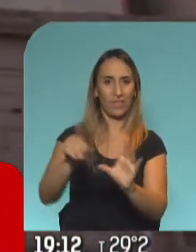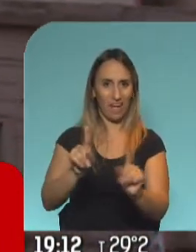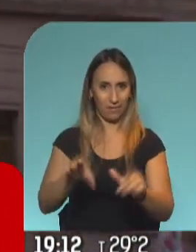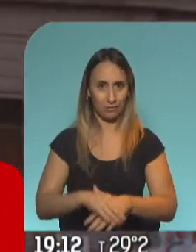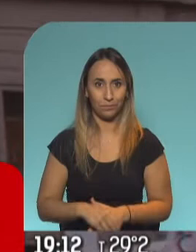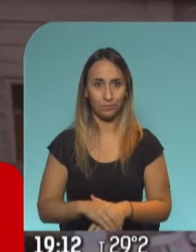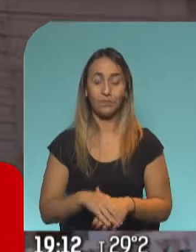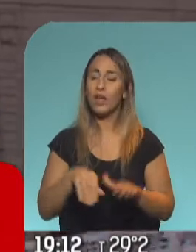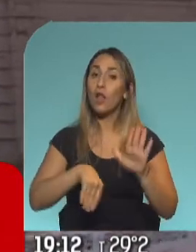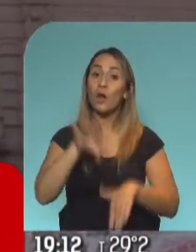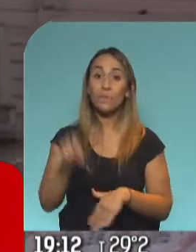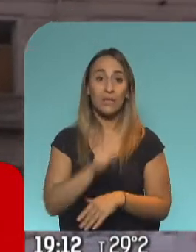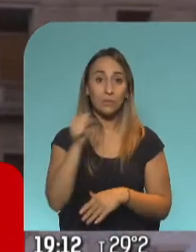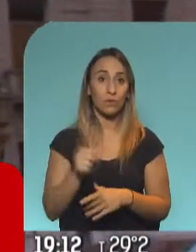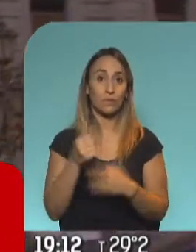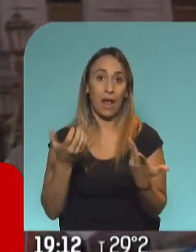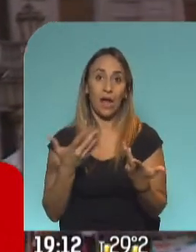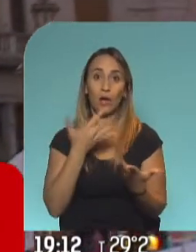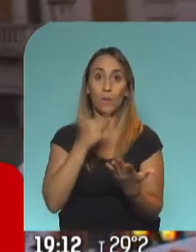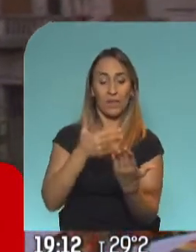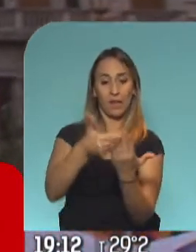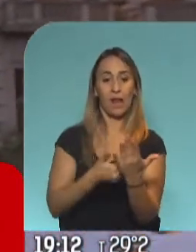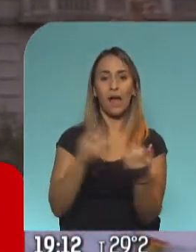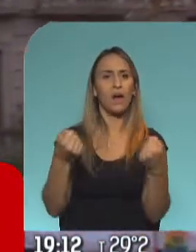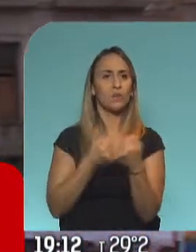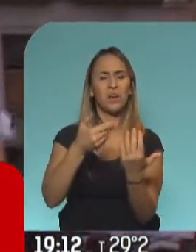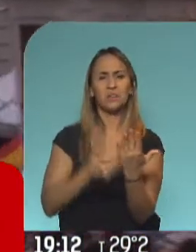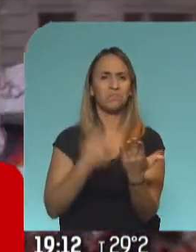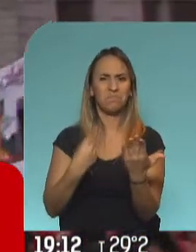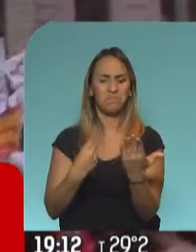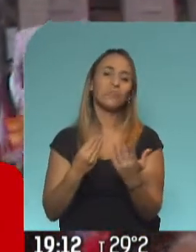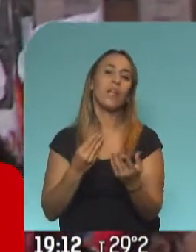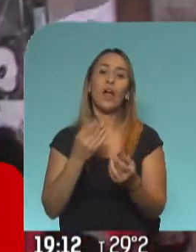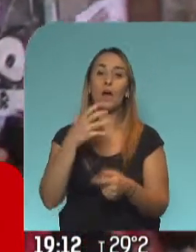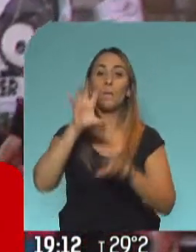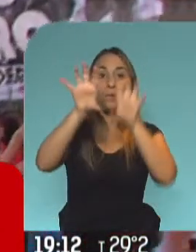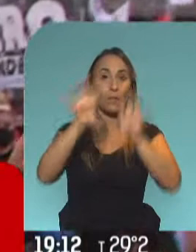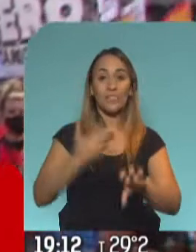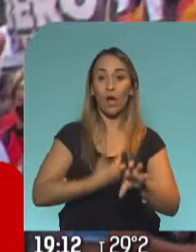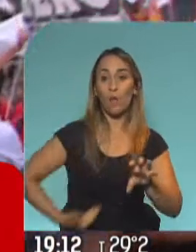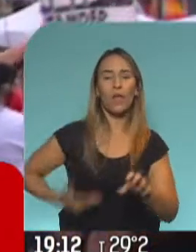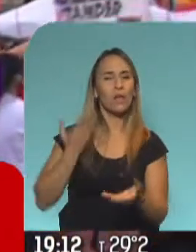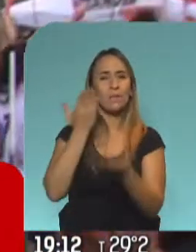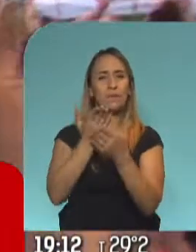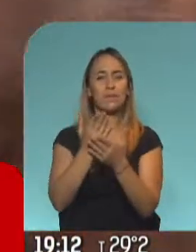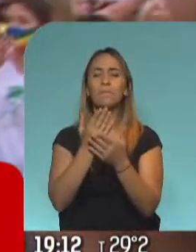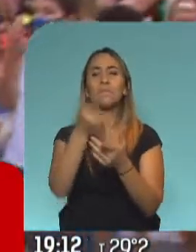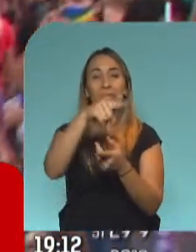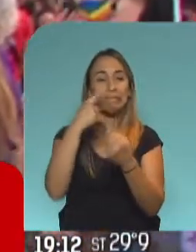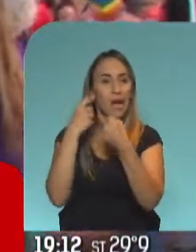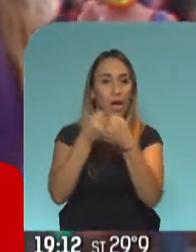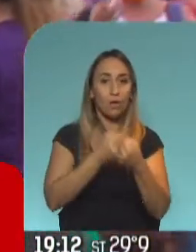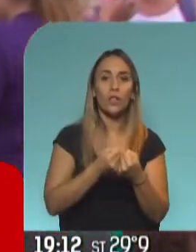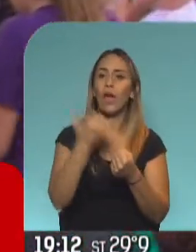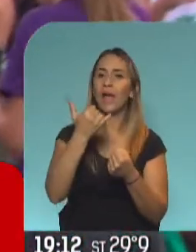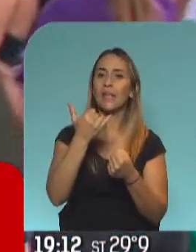lo importante para entender de este acuerdo es que se le pide a las provincias que adhieran a 3 o 4 puntos muy importantes que vamos a